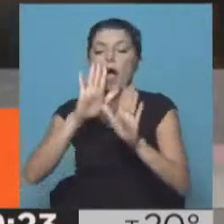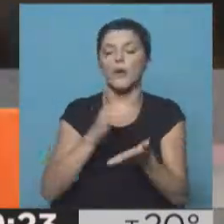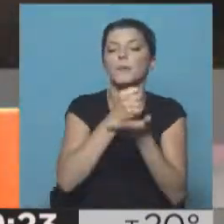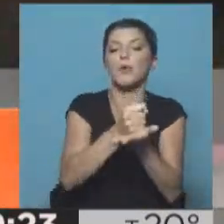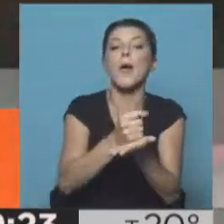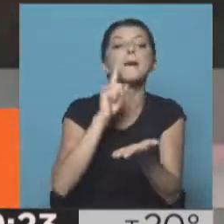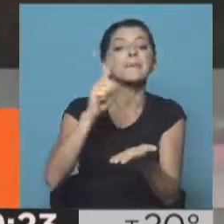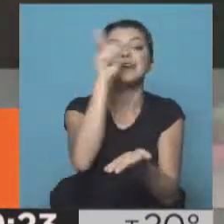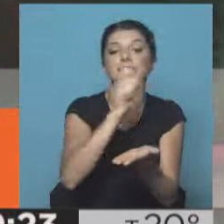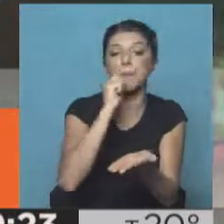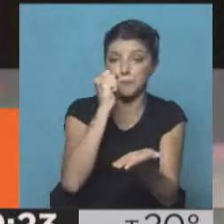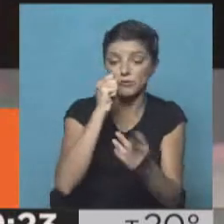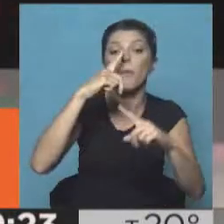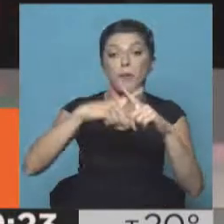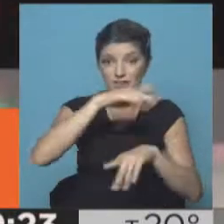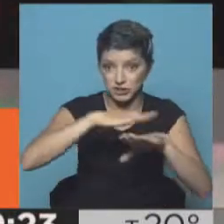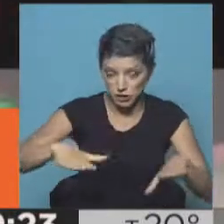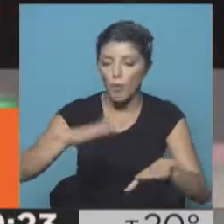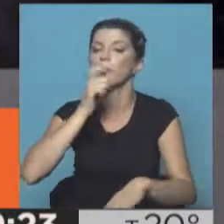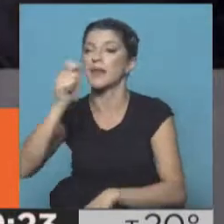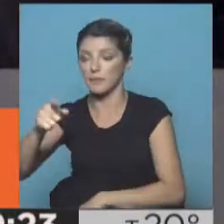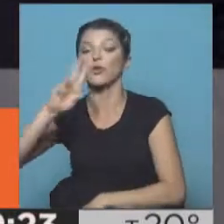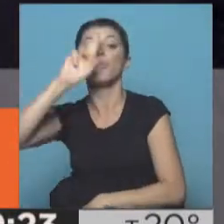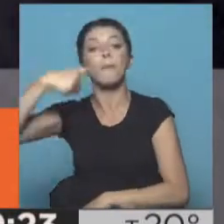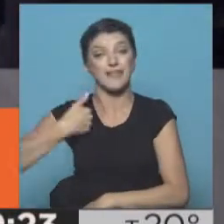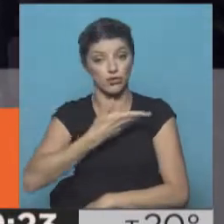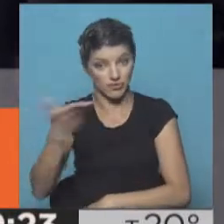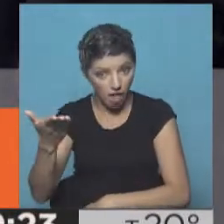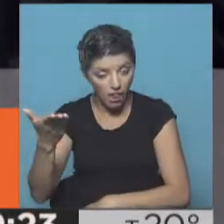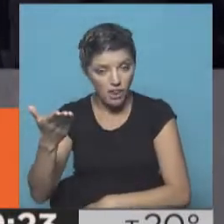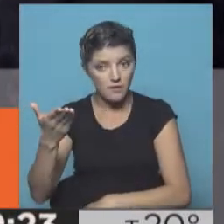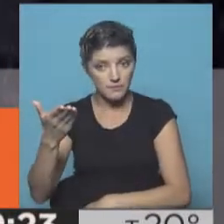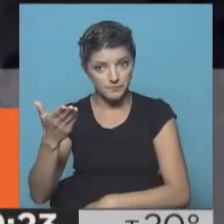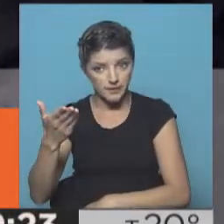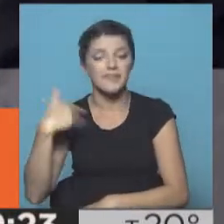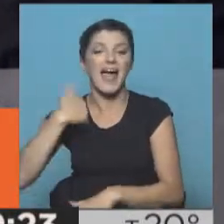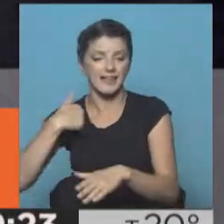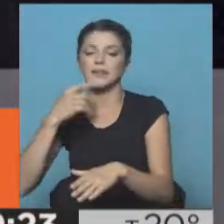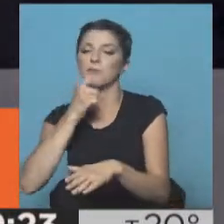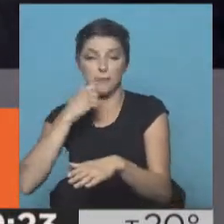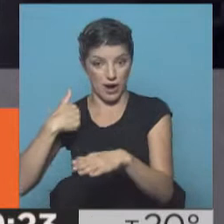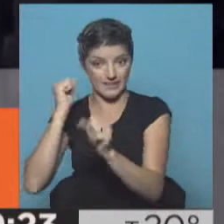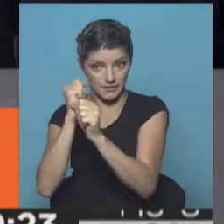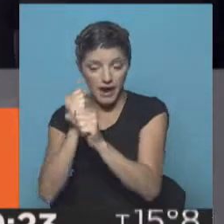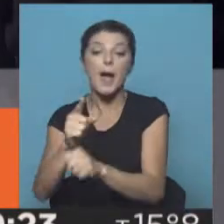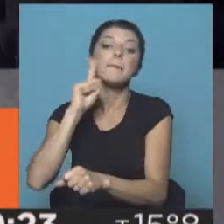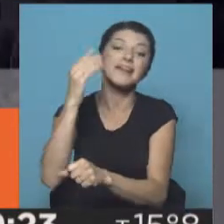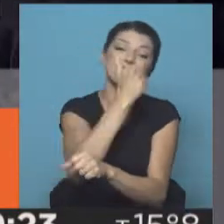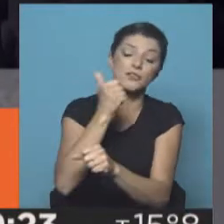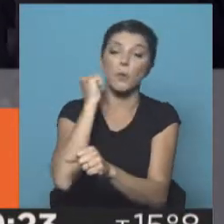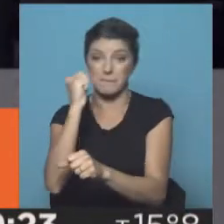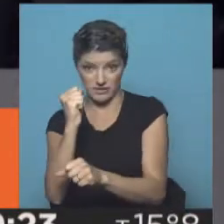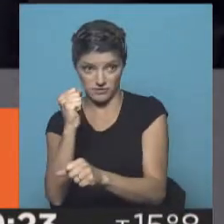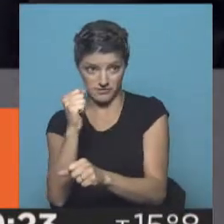pesos por niño, está muy lejos. El que trabaja en un plan social de cooperativas, lo llama el programa Argentina Trabaja, son 3.600 pesos. Para dar idea que estamos